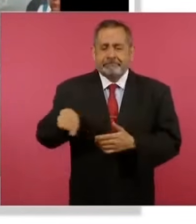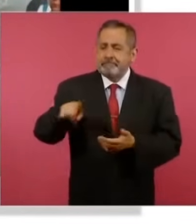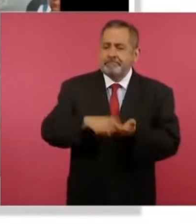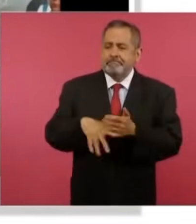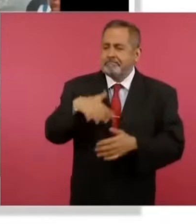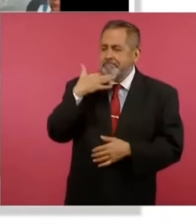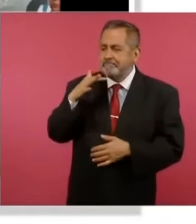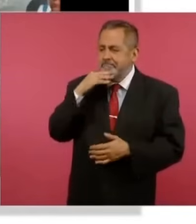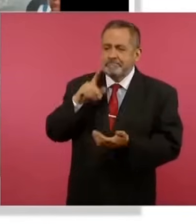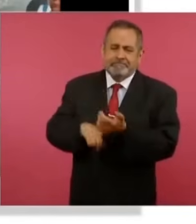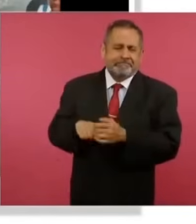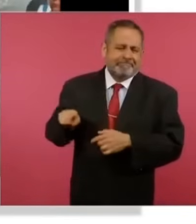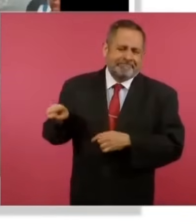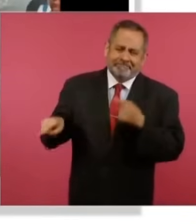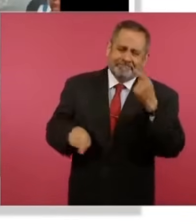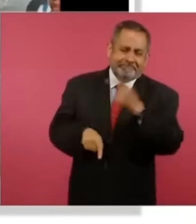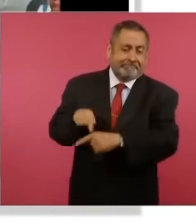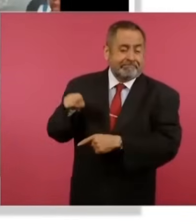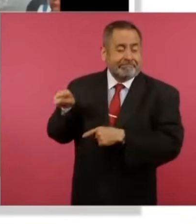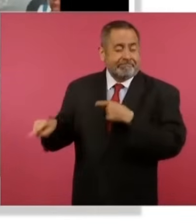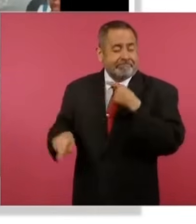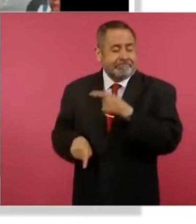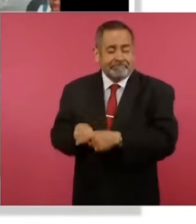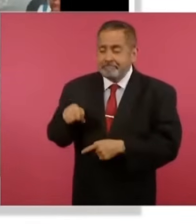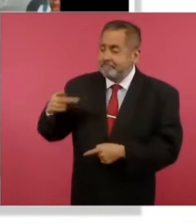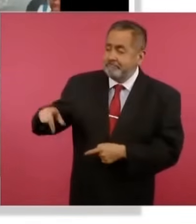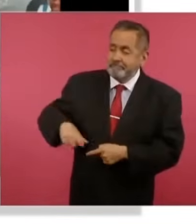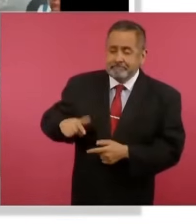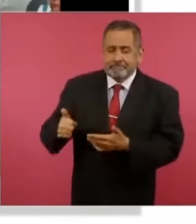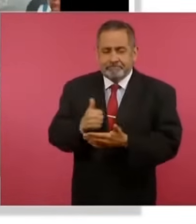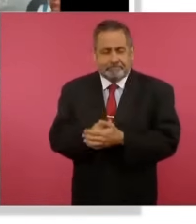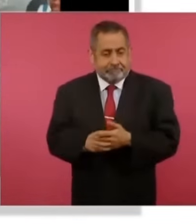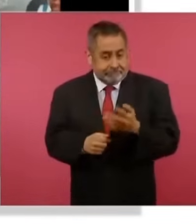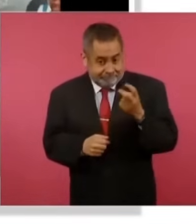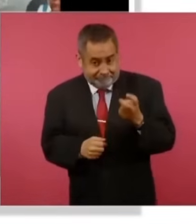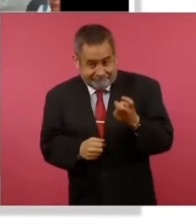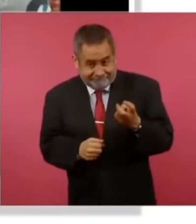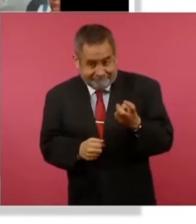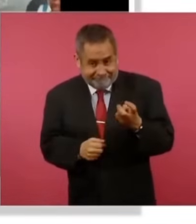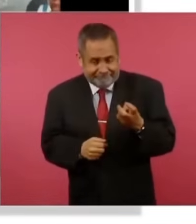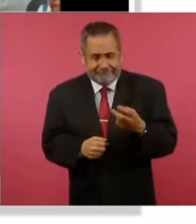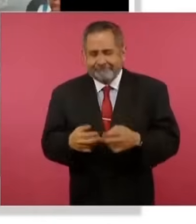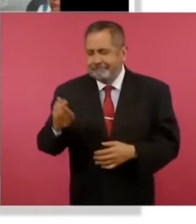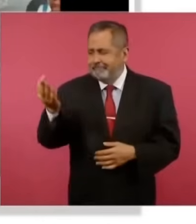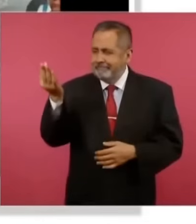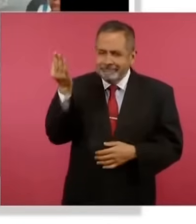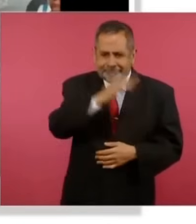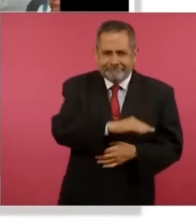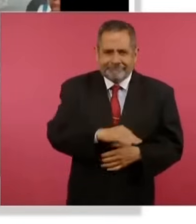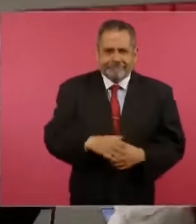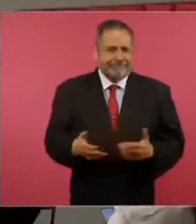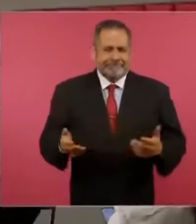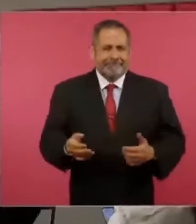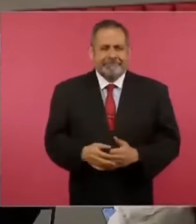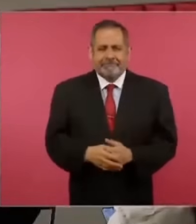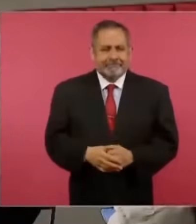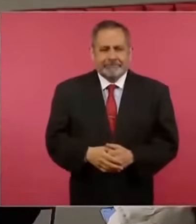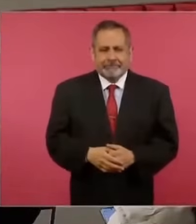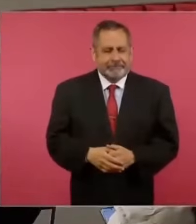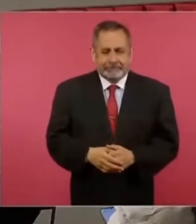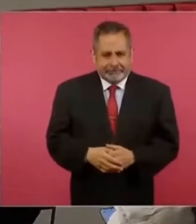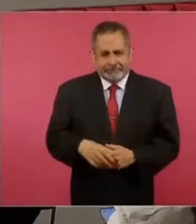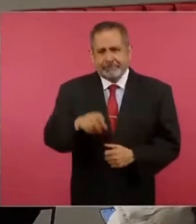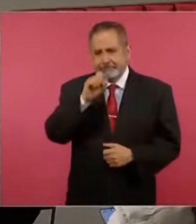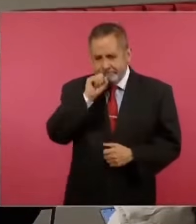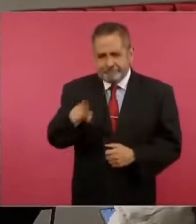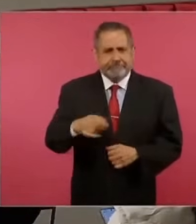parte de autoridades del metro y del gobierno de la Ciudad de México. Esta información es falsa. A través de la